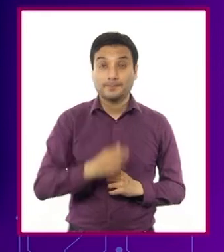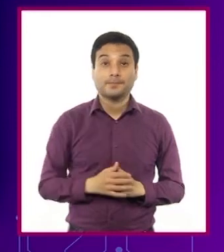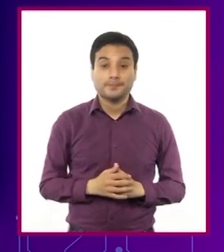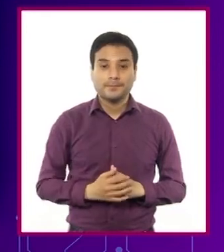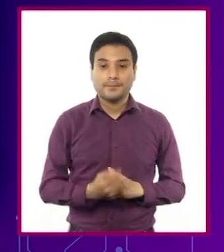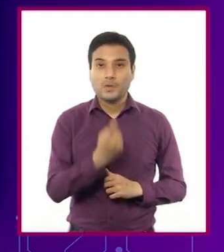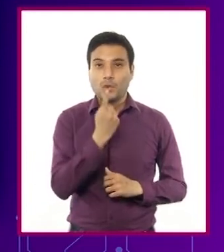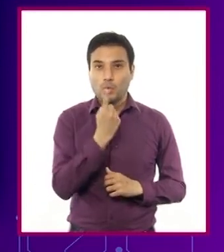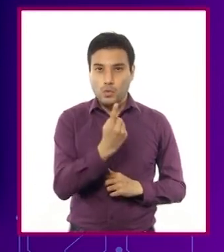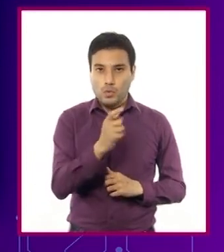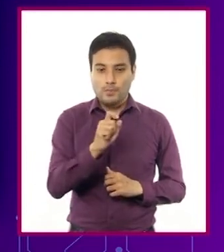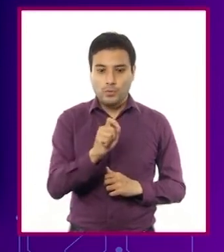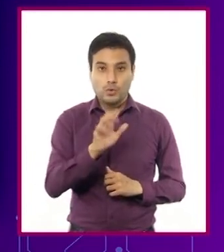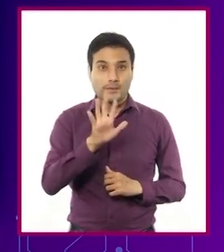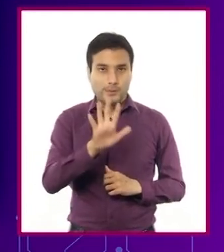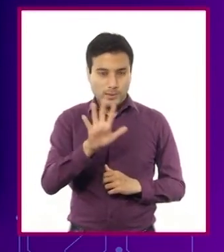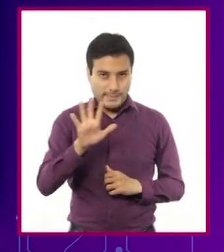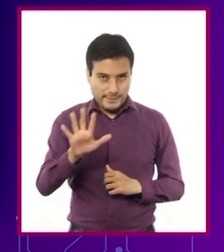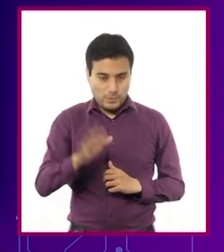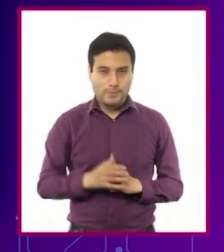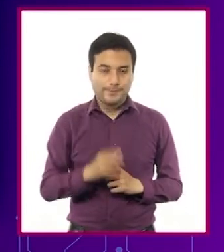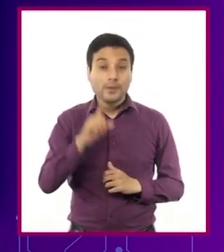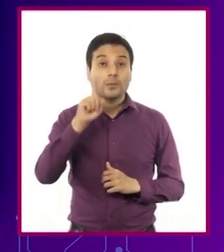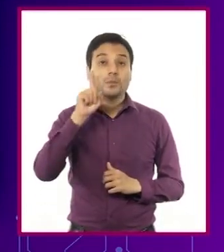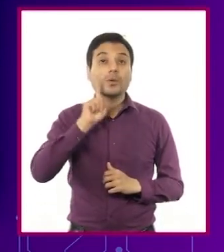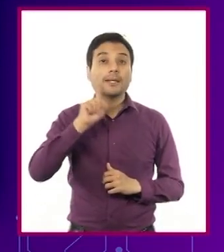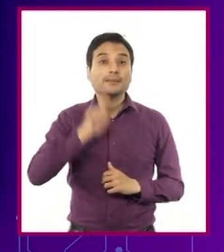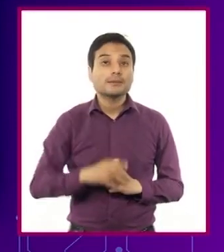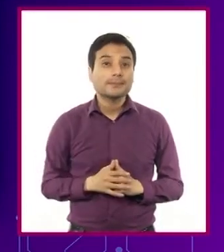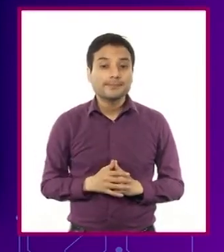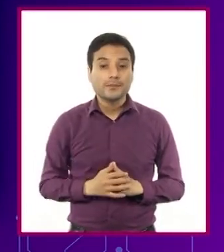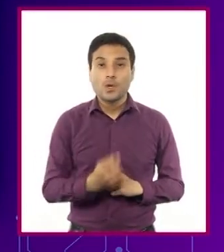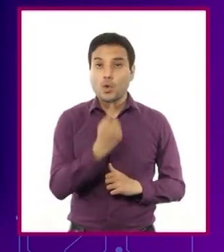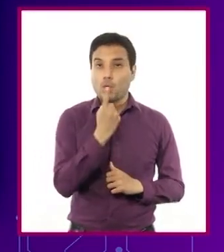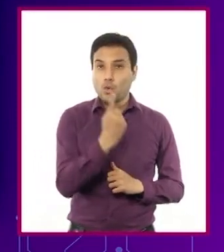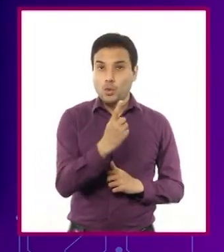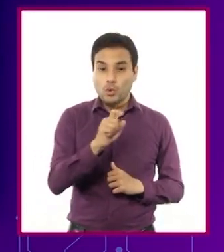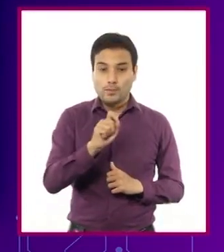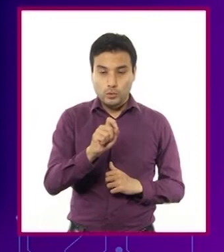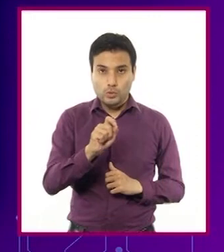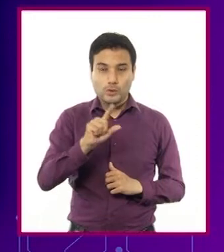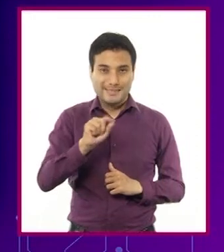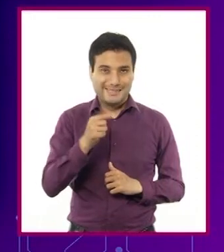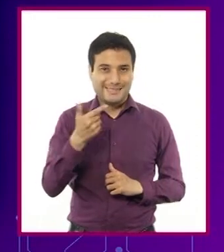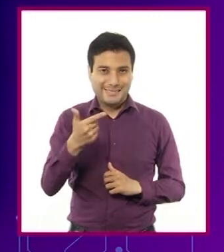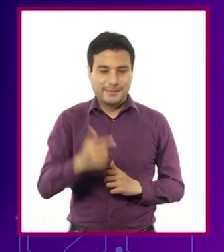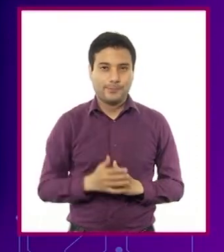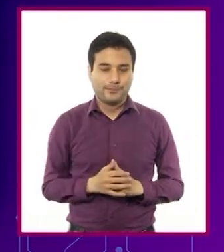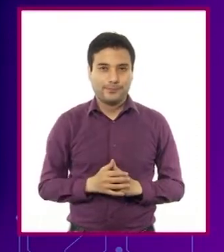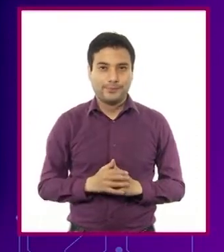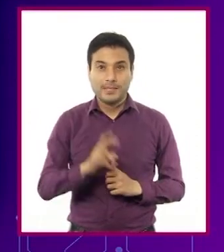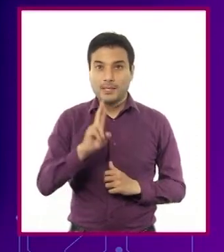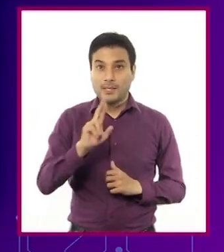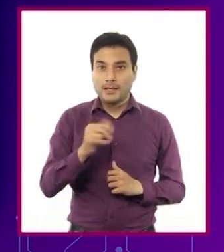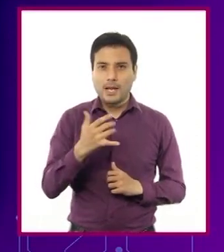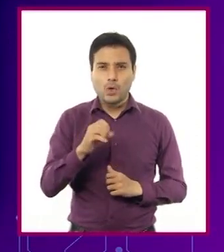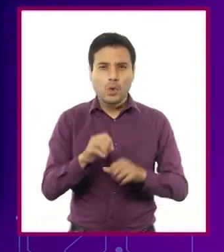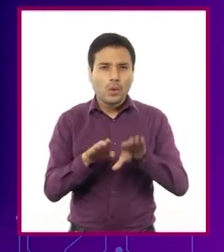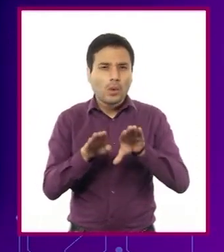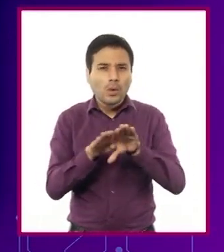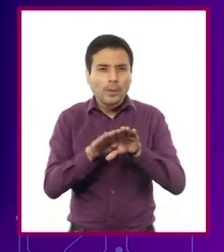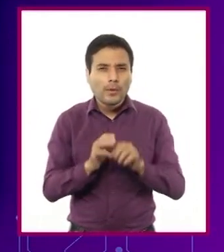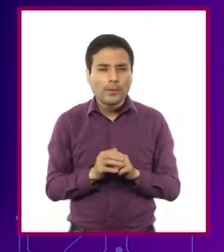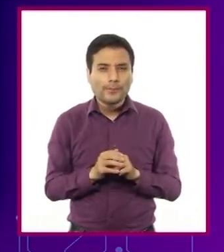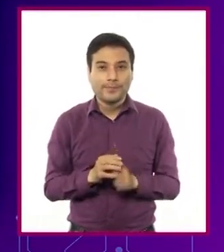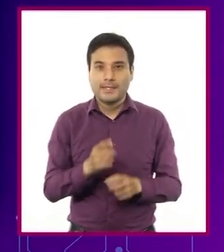de 1.55 y el de las mujeres es de 1.77. Para obtener el rango, se calcula